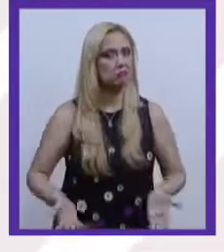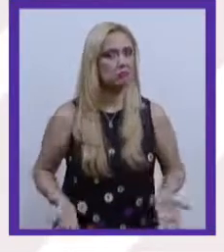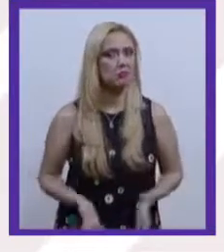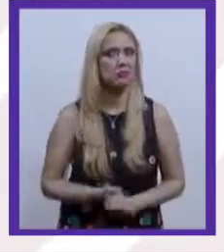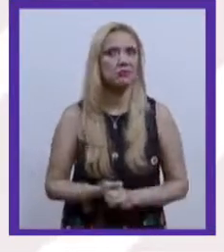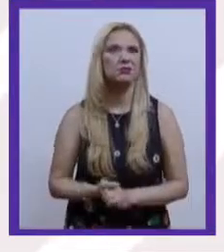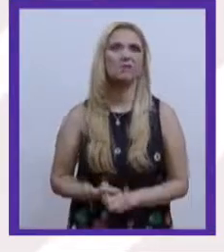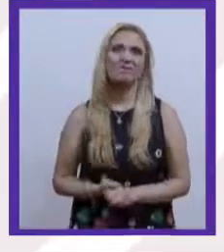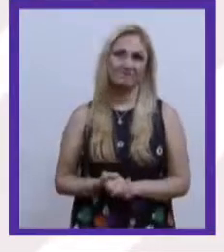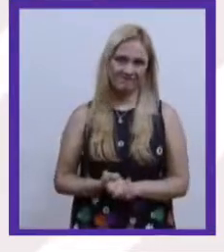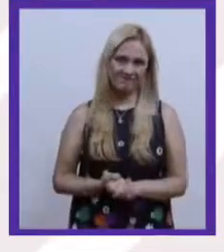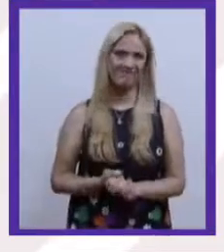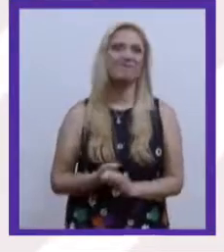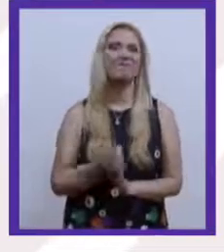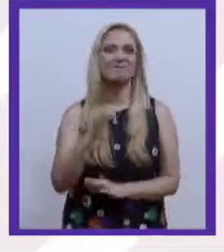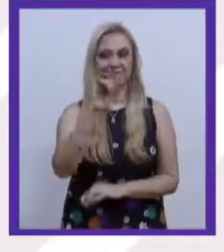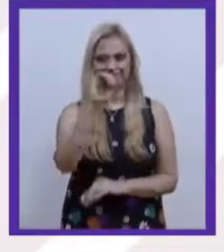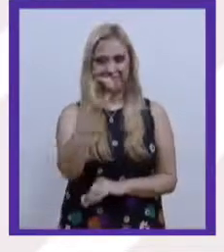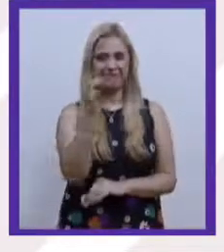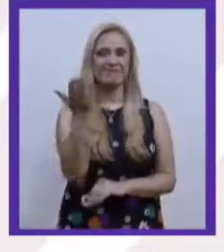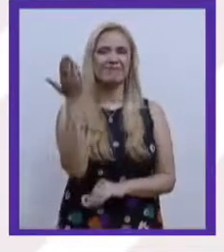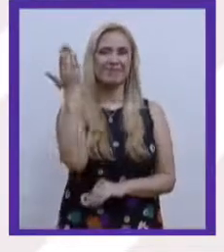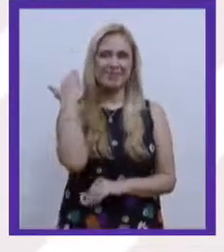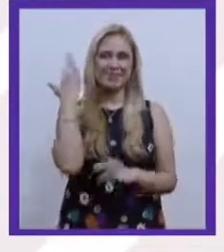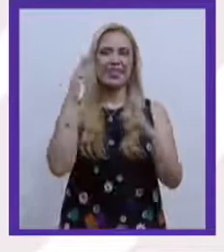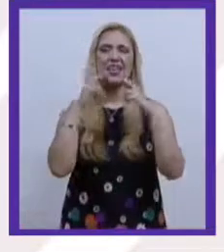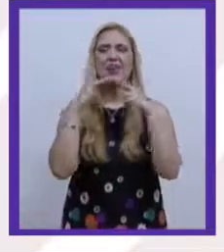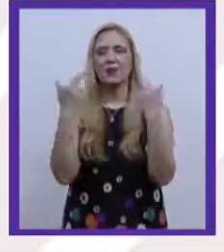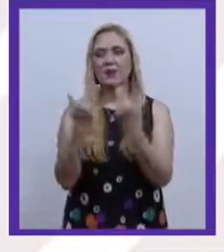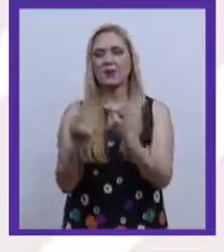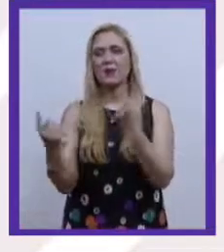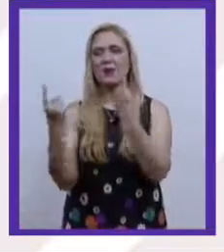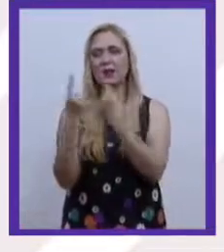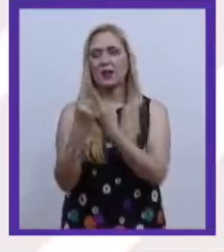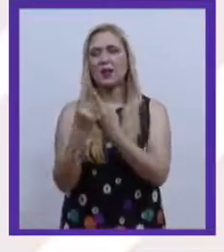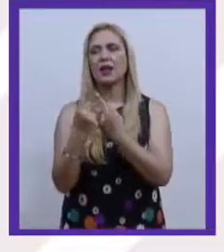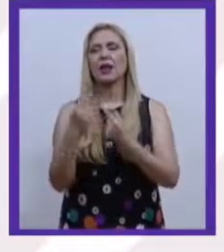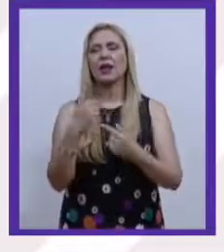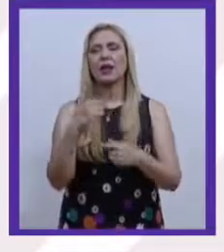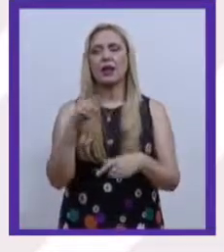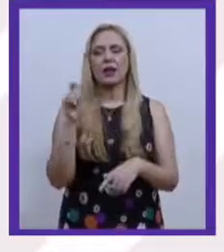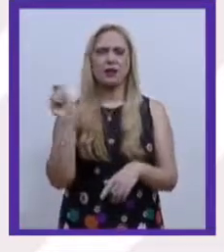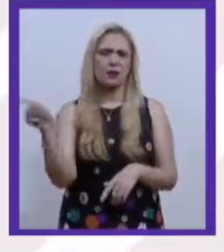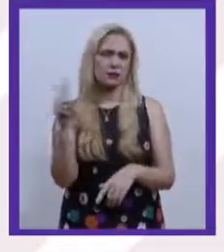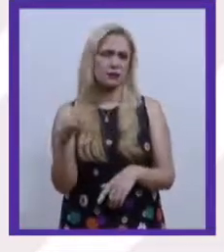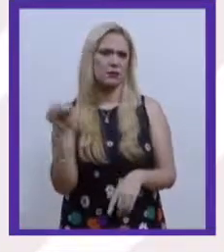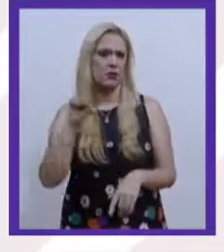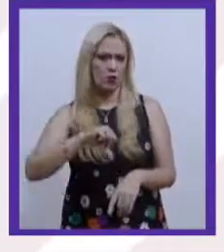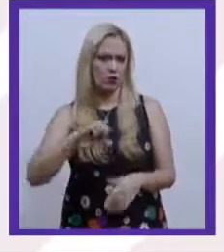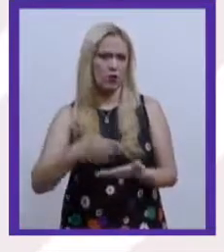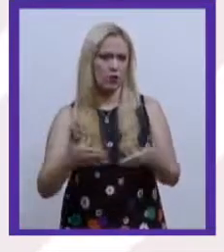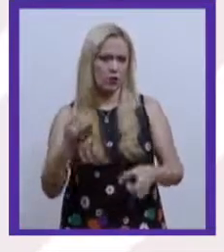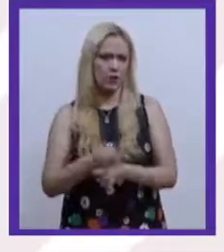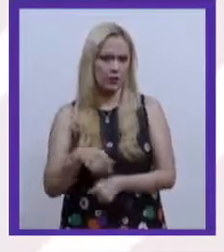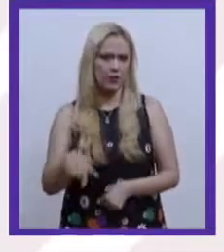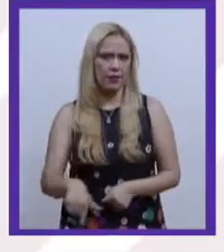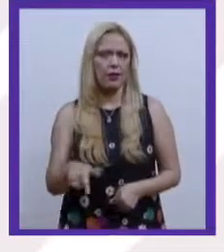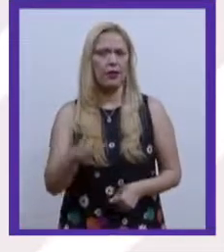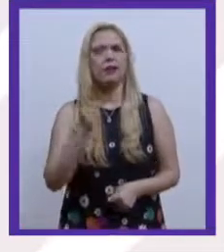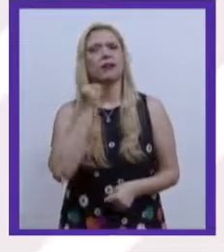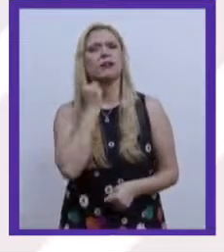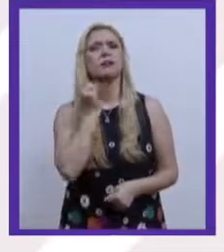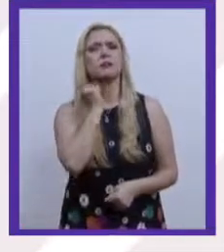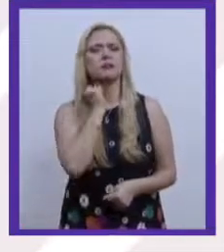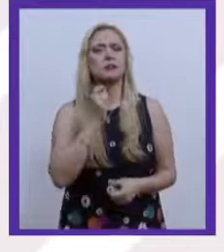Sí, el otro día platicábamos en alguna reunión justamente de ese tema, cómo incluso las legisladoras que hoy estamos en la legislatura de la paridad nos